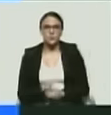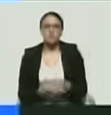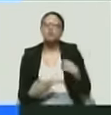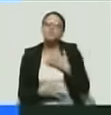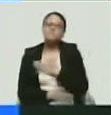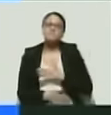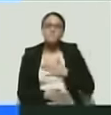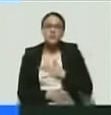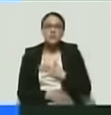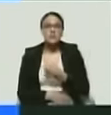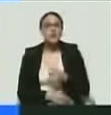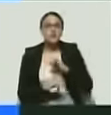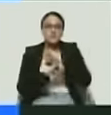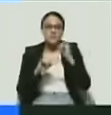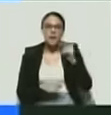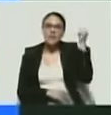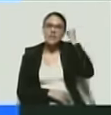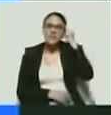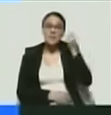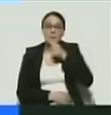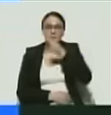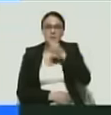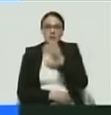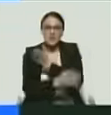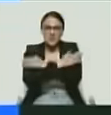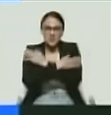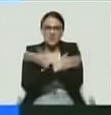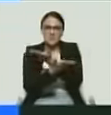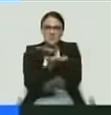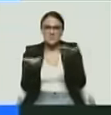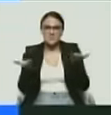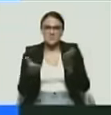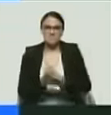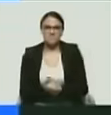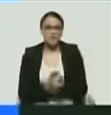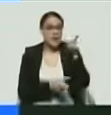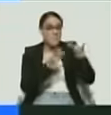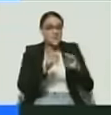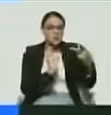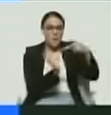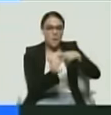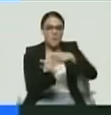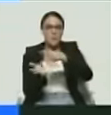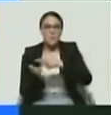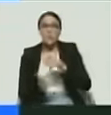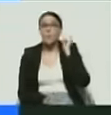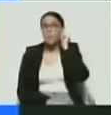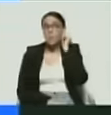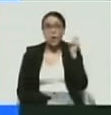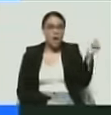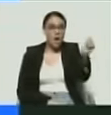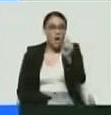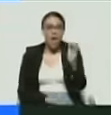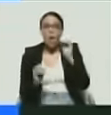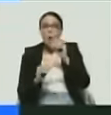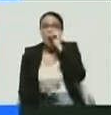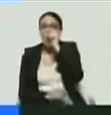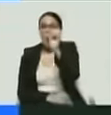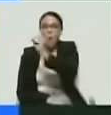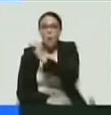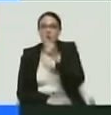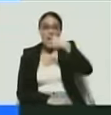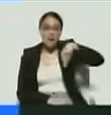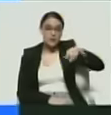deseamos un muy feliz día del periodista a las comunicadoras venezolanas, a los comunicadores venezolanos,